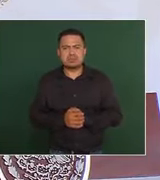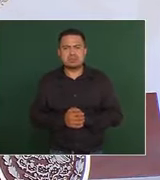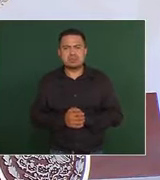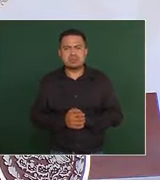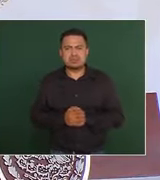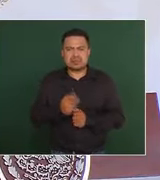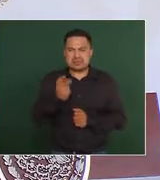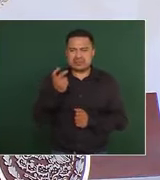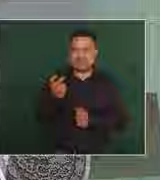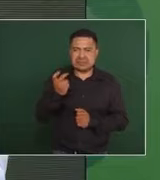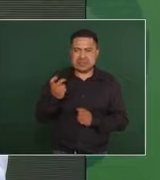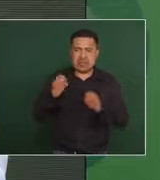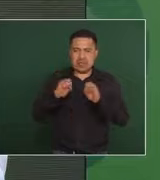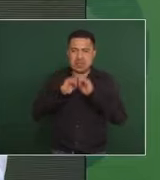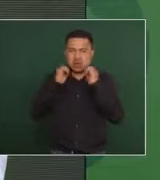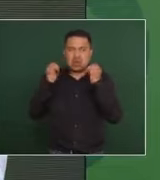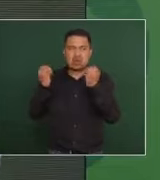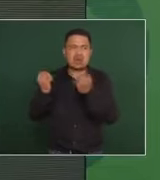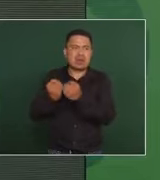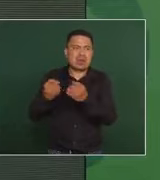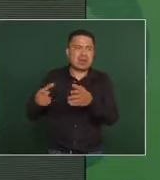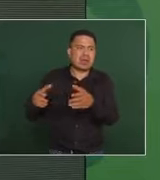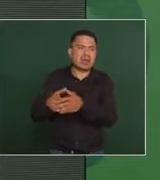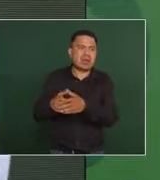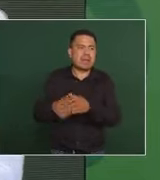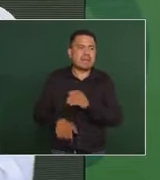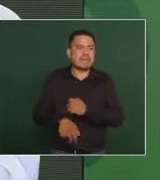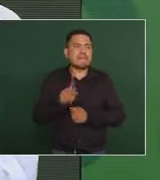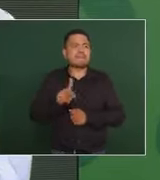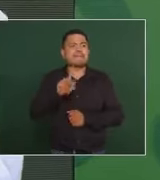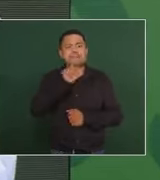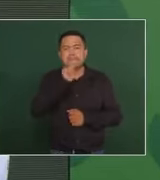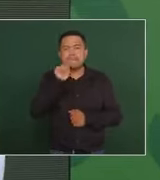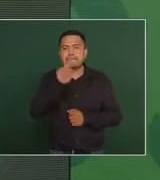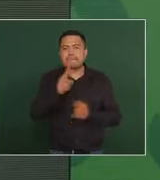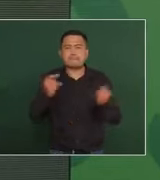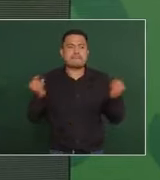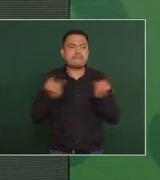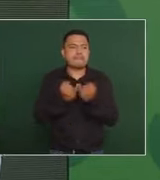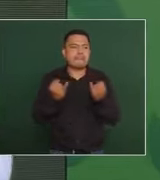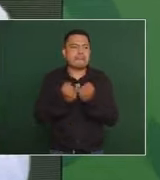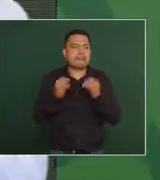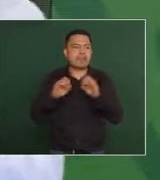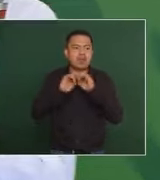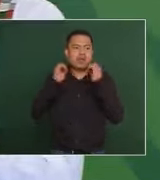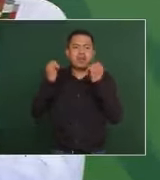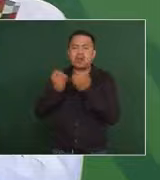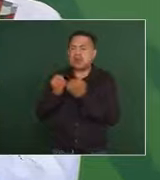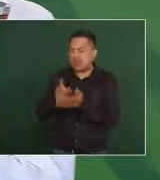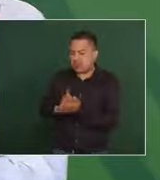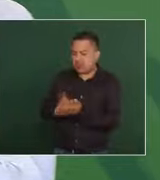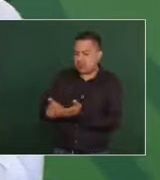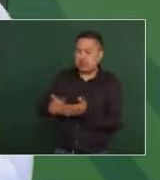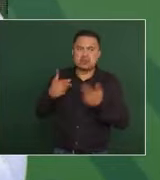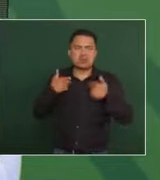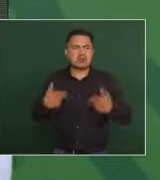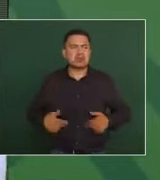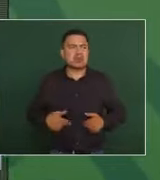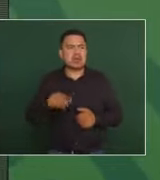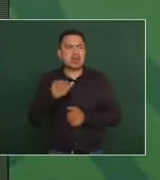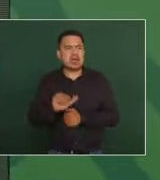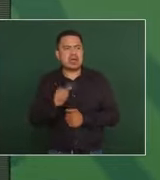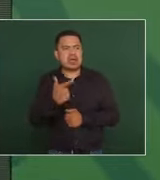de esta organización, pero también de un organismo de derechos humanos, Agustín